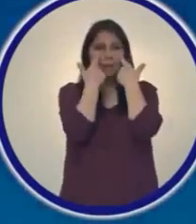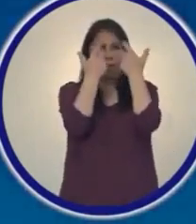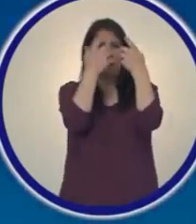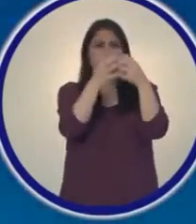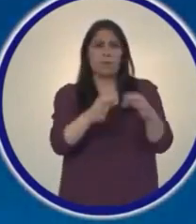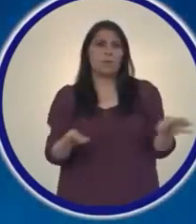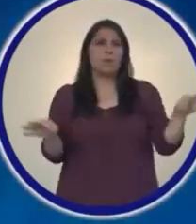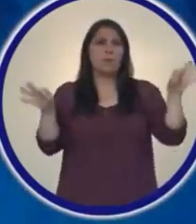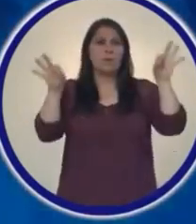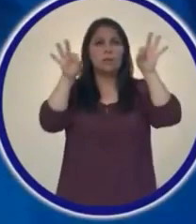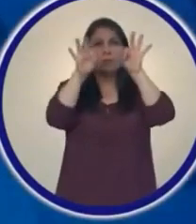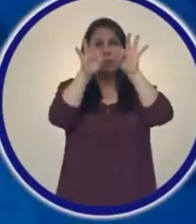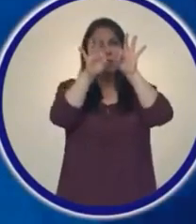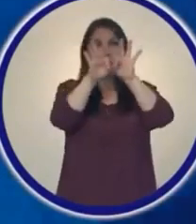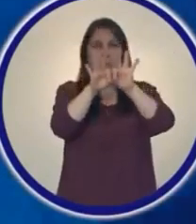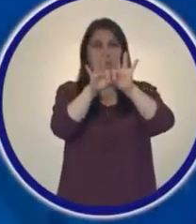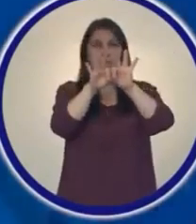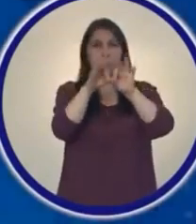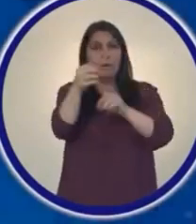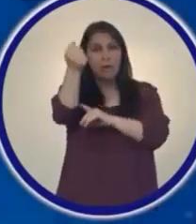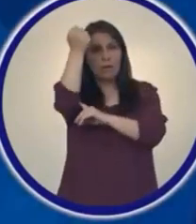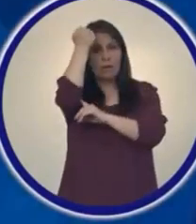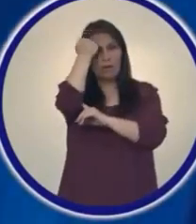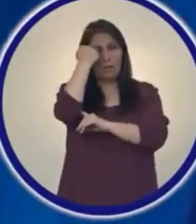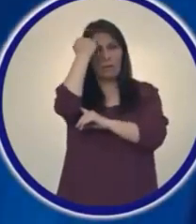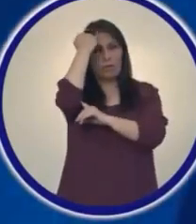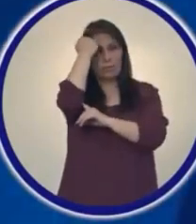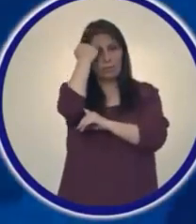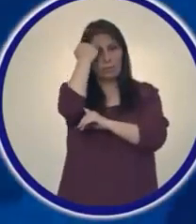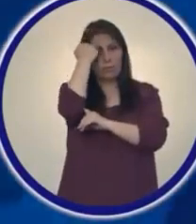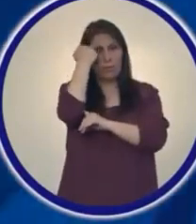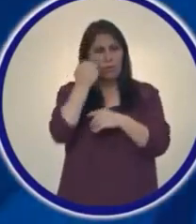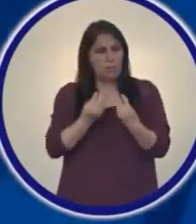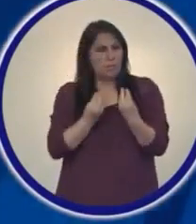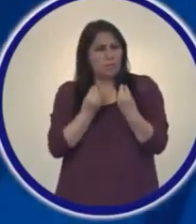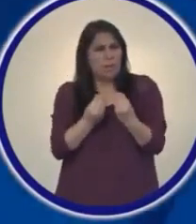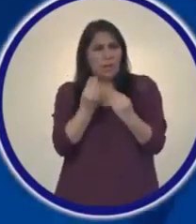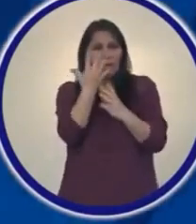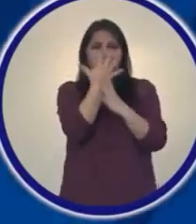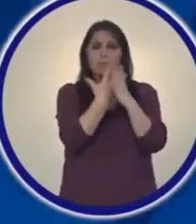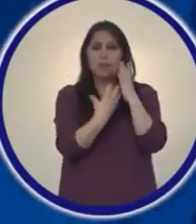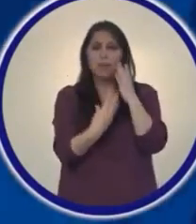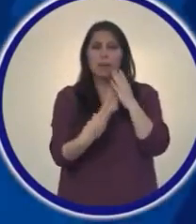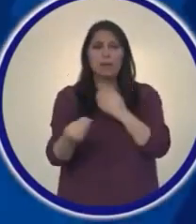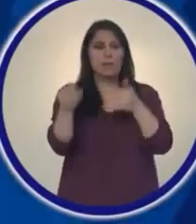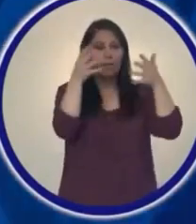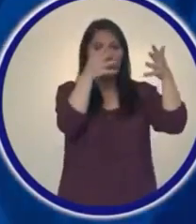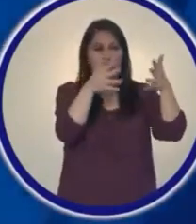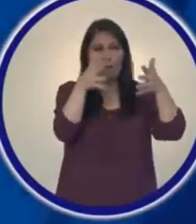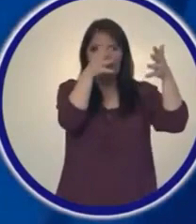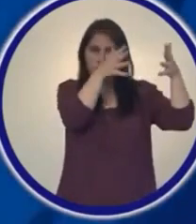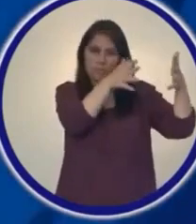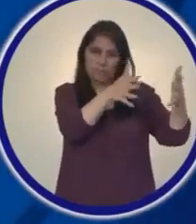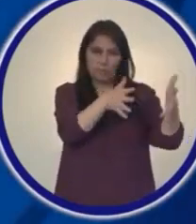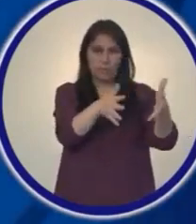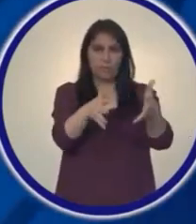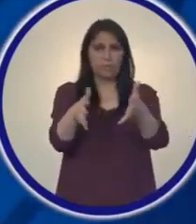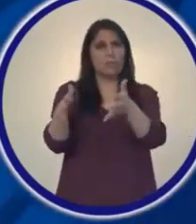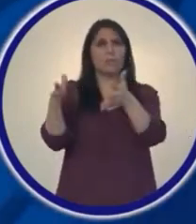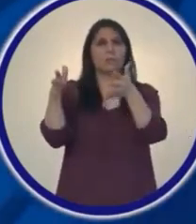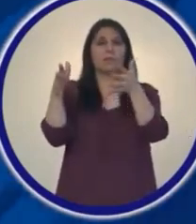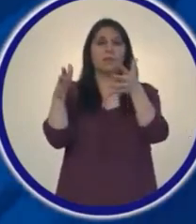conquistar la gloria de ser maestros para salir